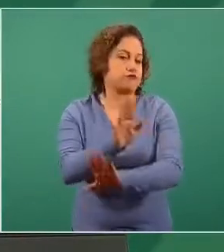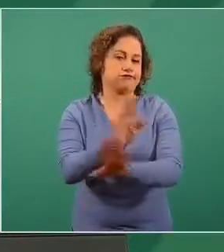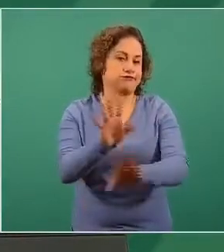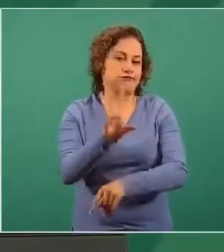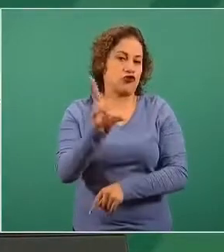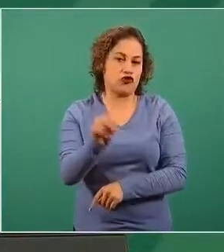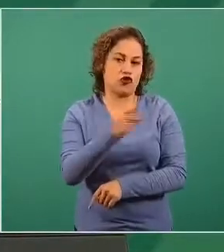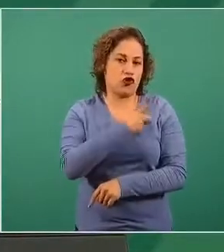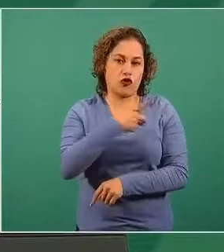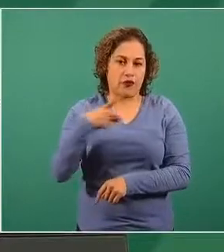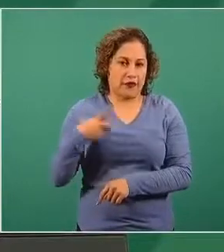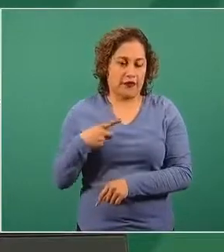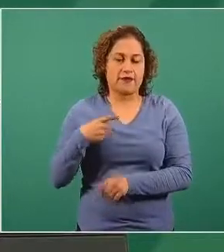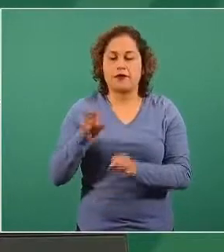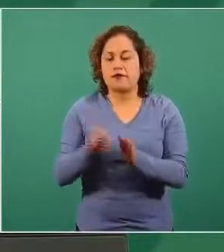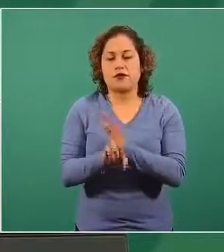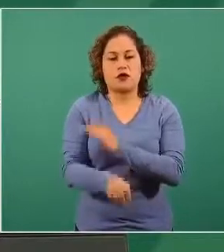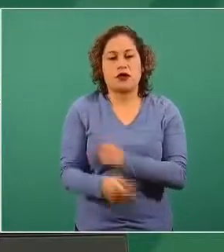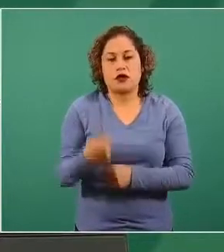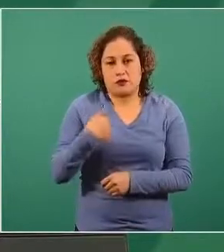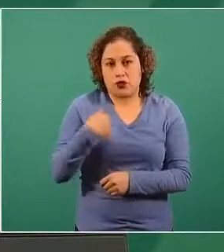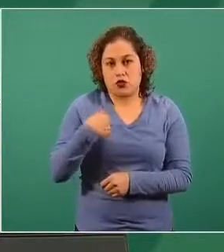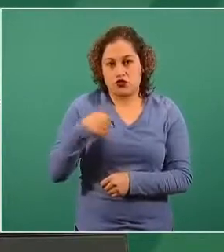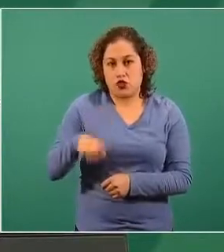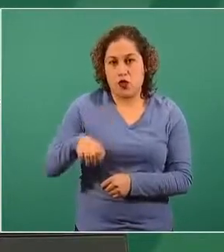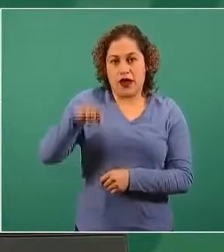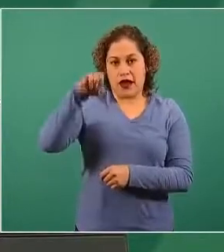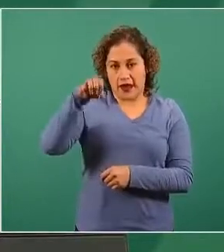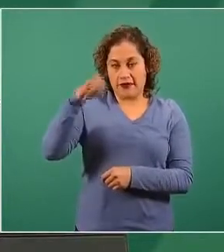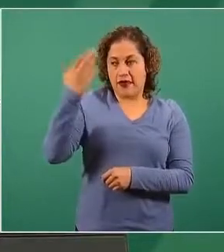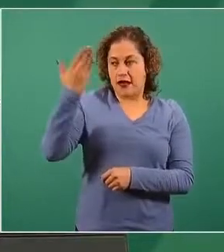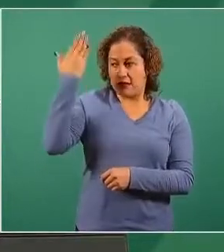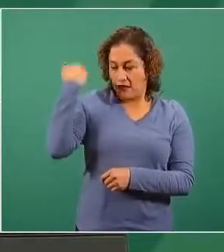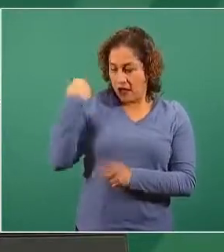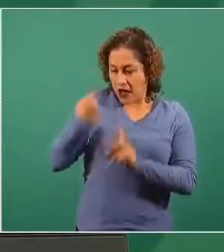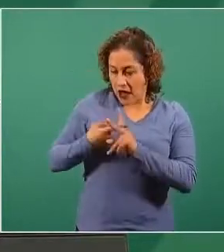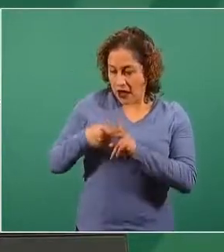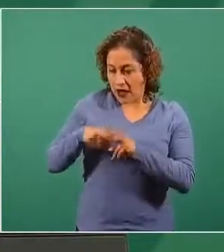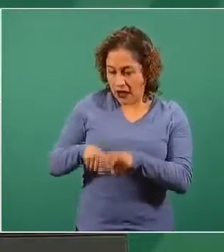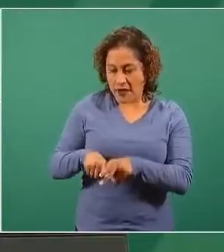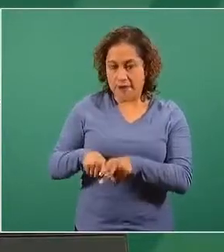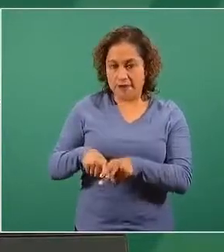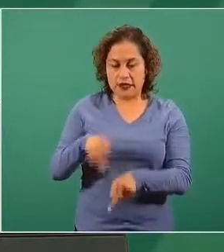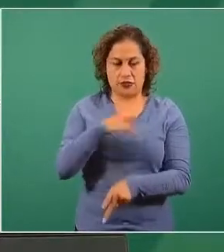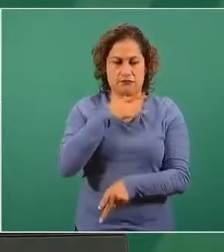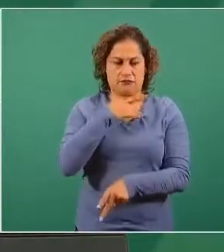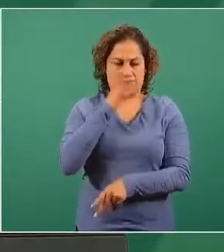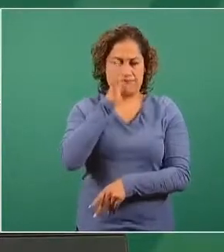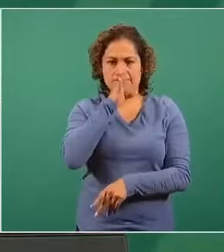yo inicié mi cuadro de coronavirus, soy una persona adulta mayor que inició su cuadro de coronavirus